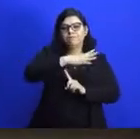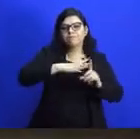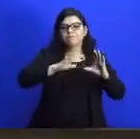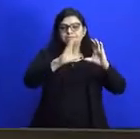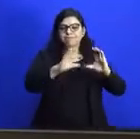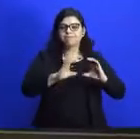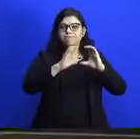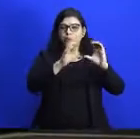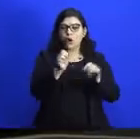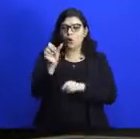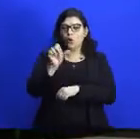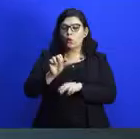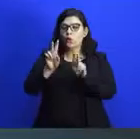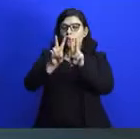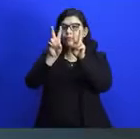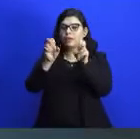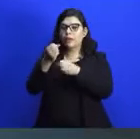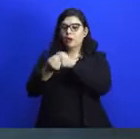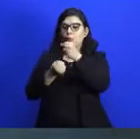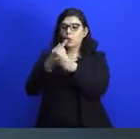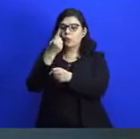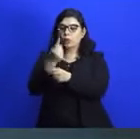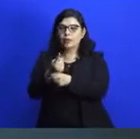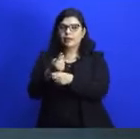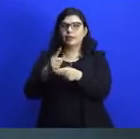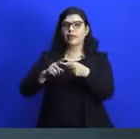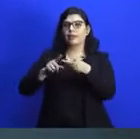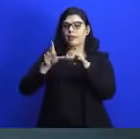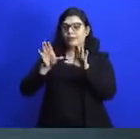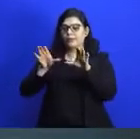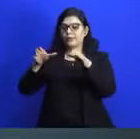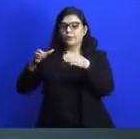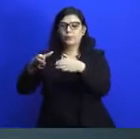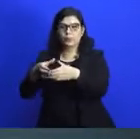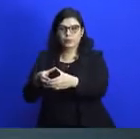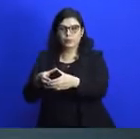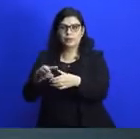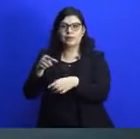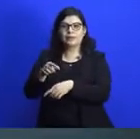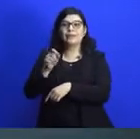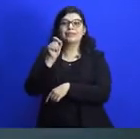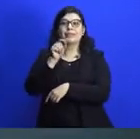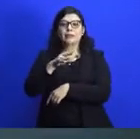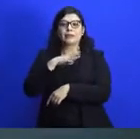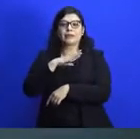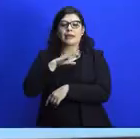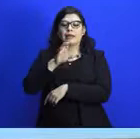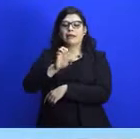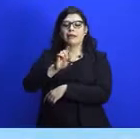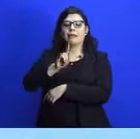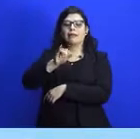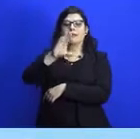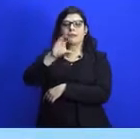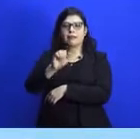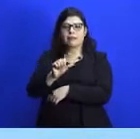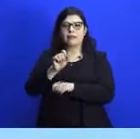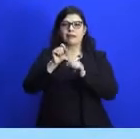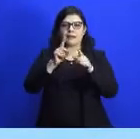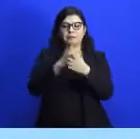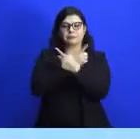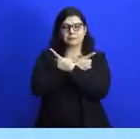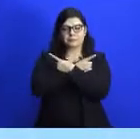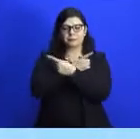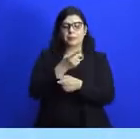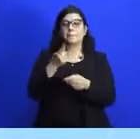vamos a hablar de oportunidad, de comunidad y también está toda la parte de ética e integridad. Pero vamos a empezar,